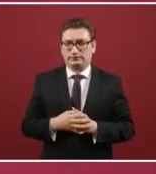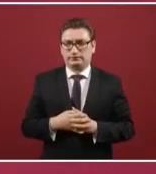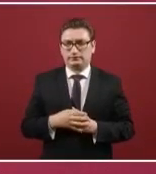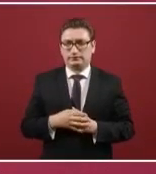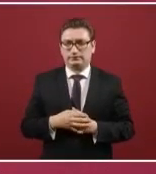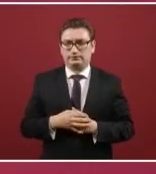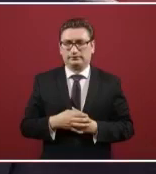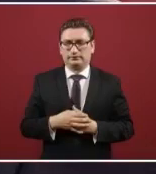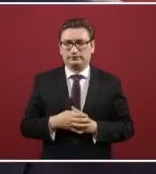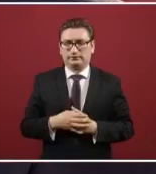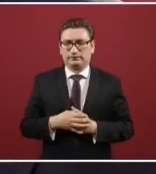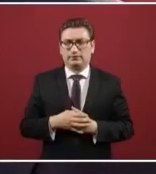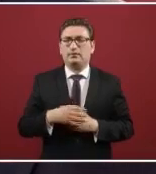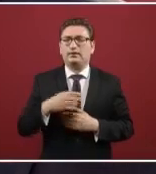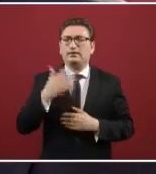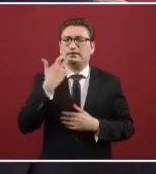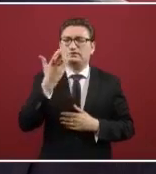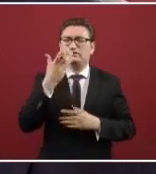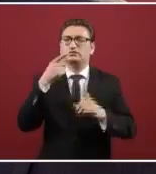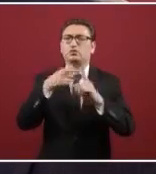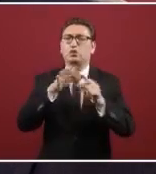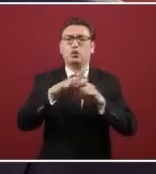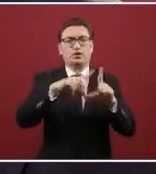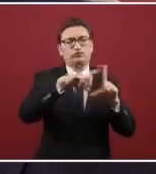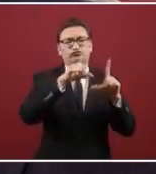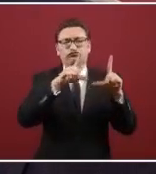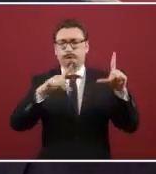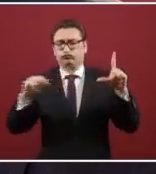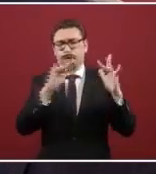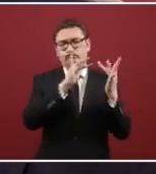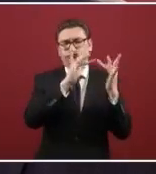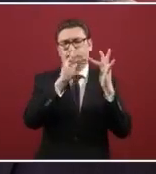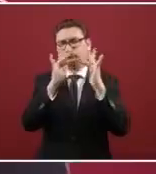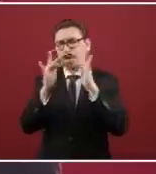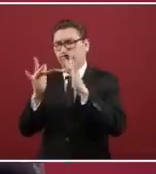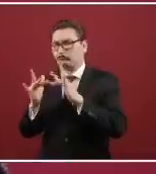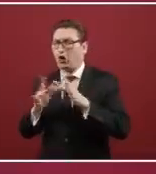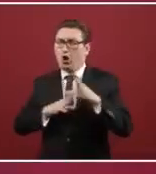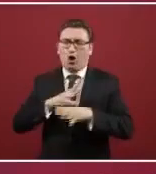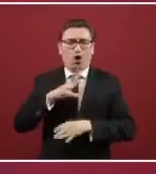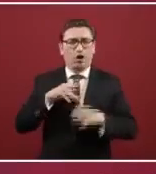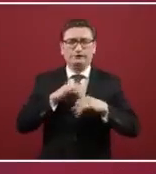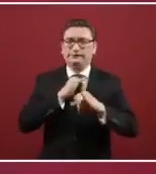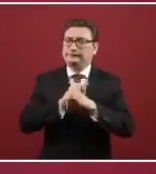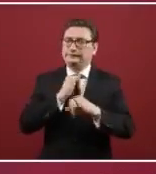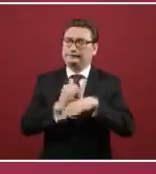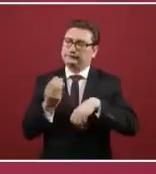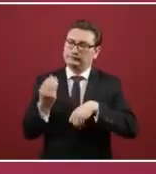comunicado todo el país con internet. Eso va a ser